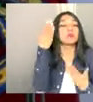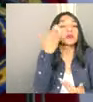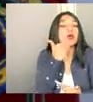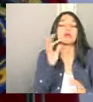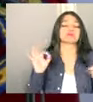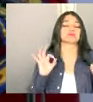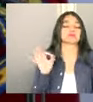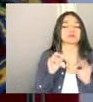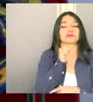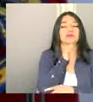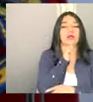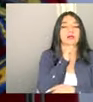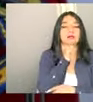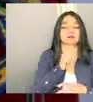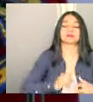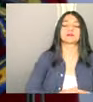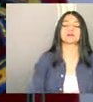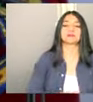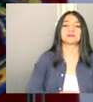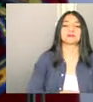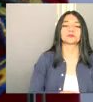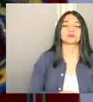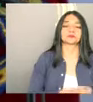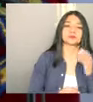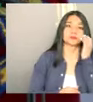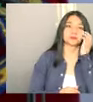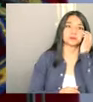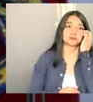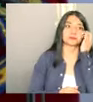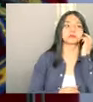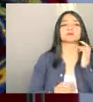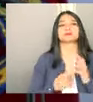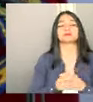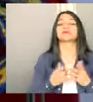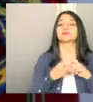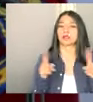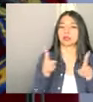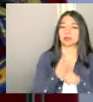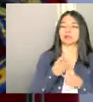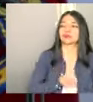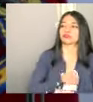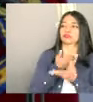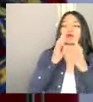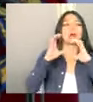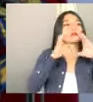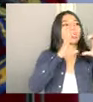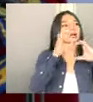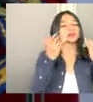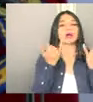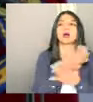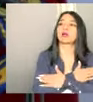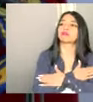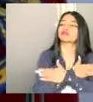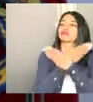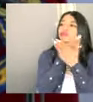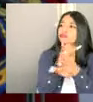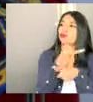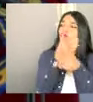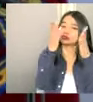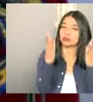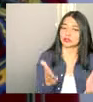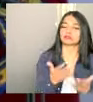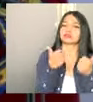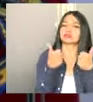entrante, ninguna concejal entrante, que dicho sea de paso, me valgo de los medios de comunicación para saludarlos, felicitarlos por haber sido elegidos